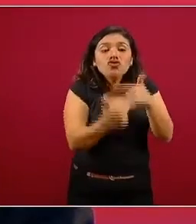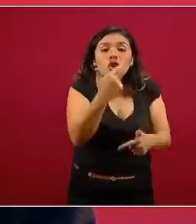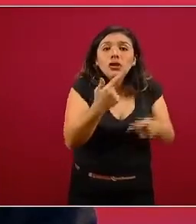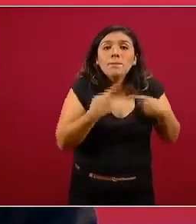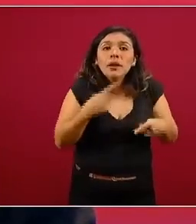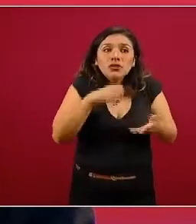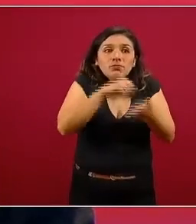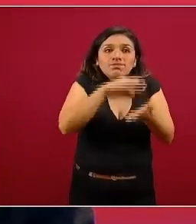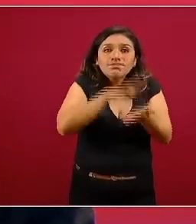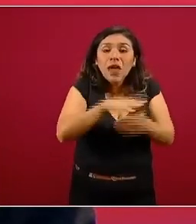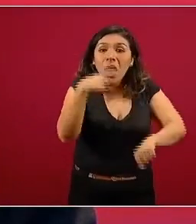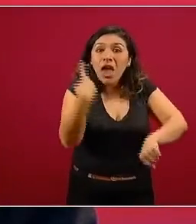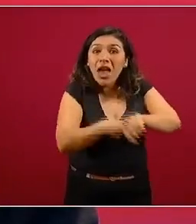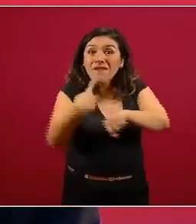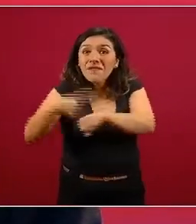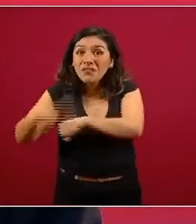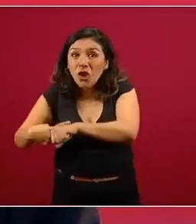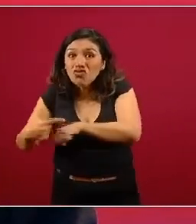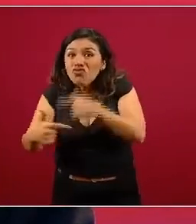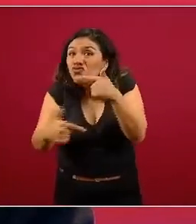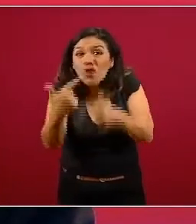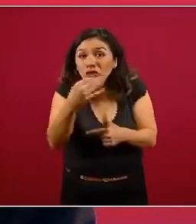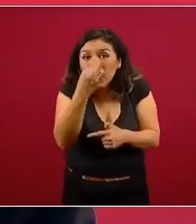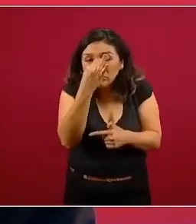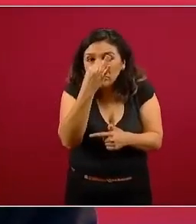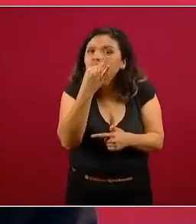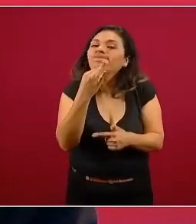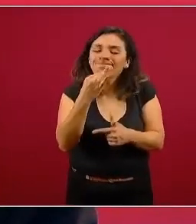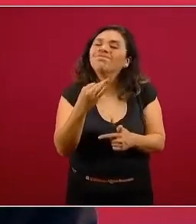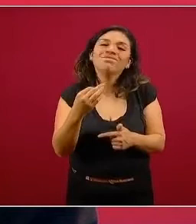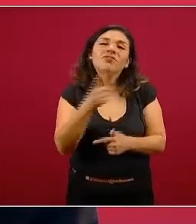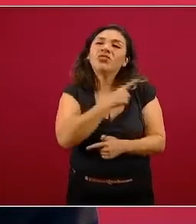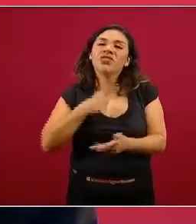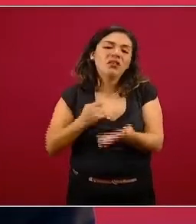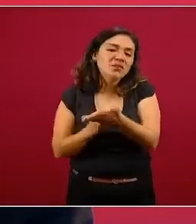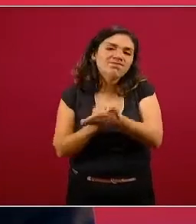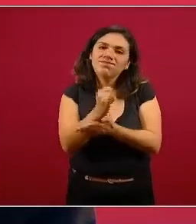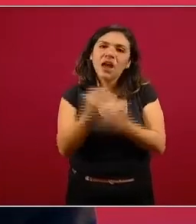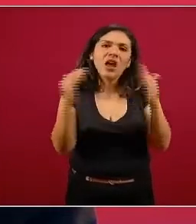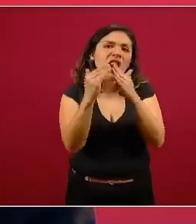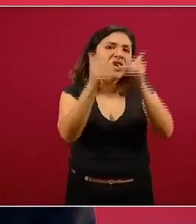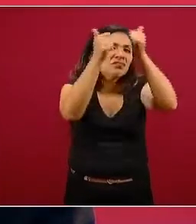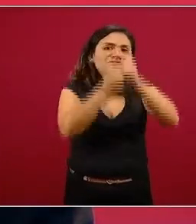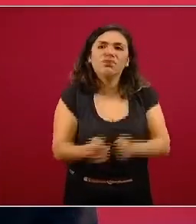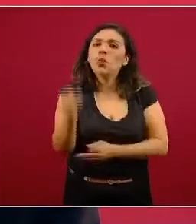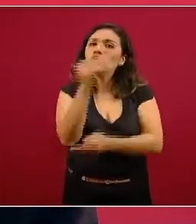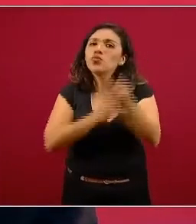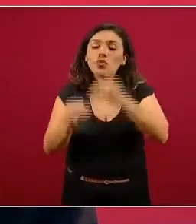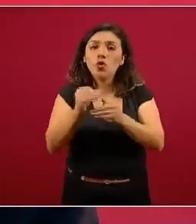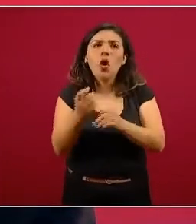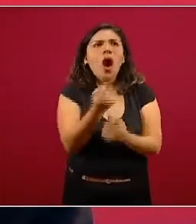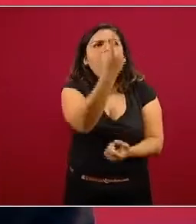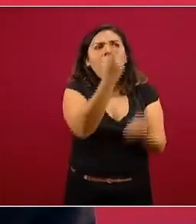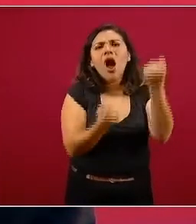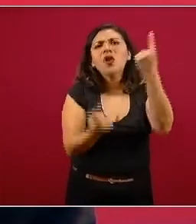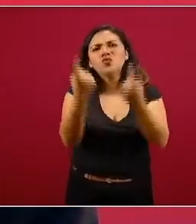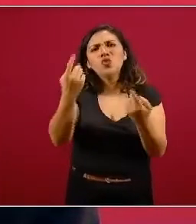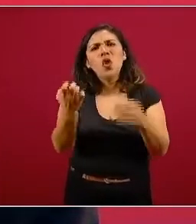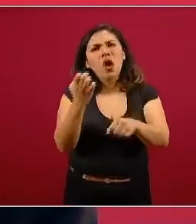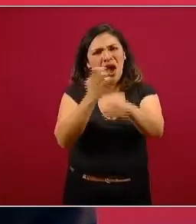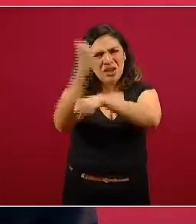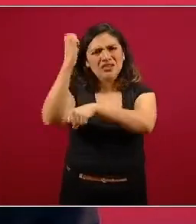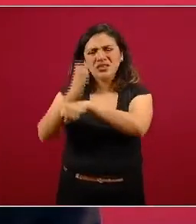casos registrados. Entró en funciones en algunos estados que anticiparon el cierre del